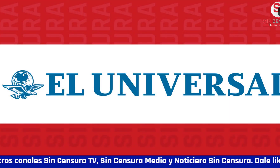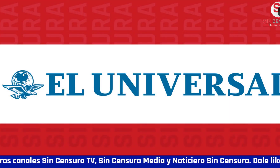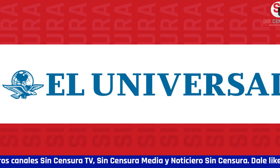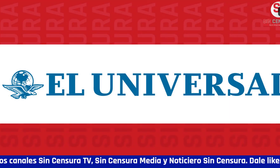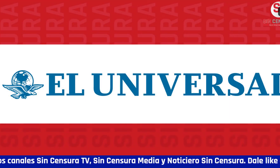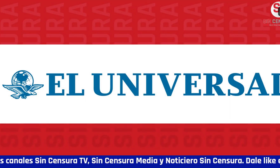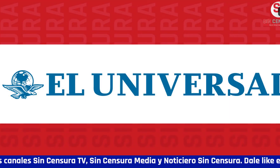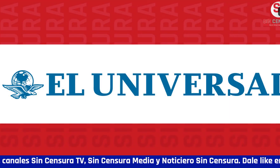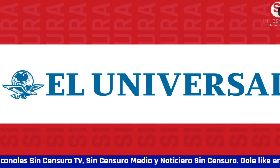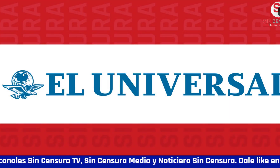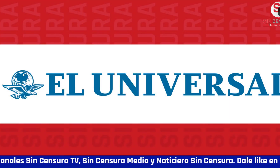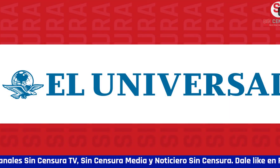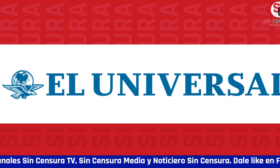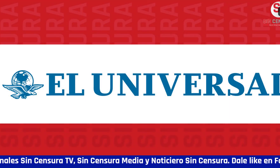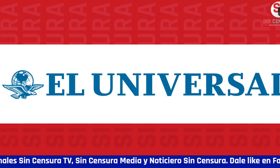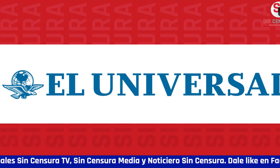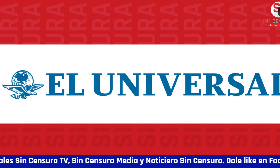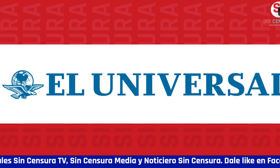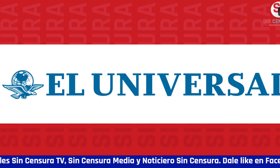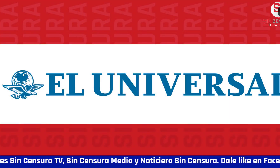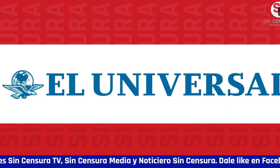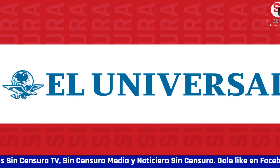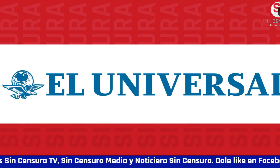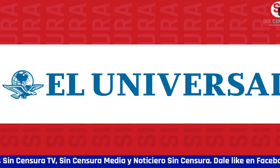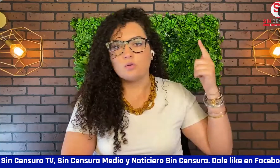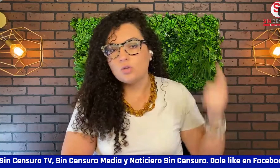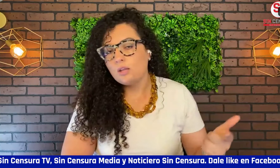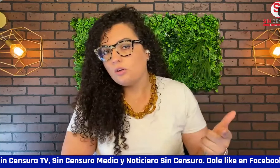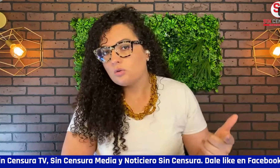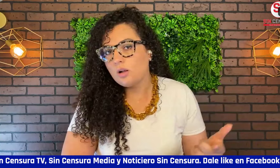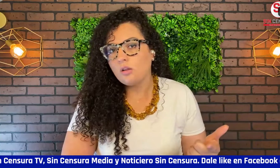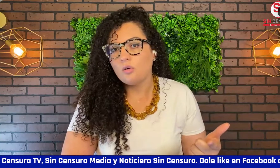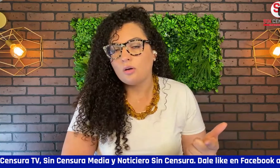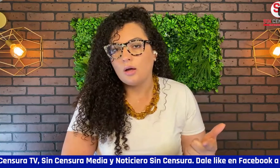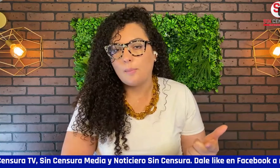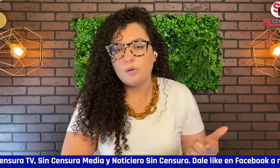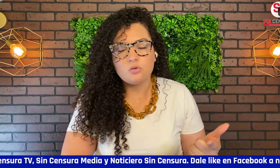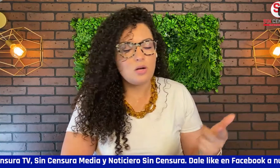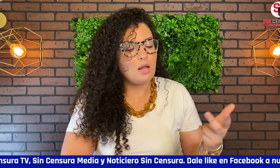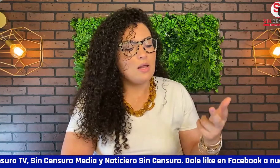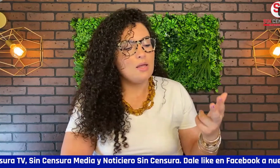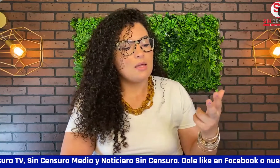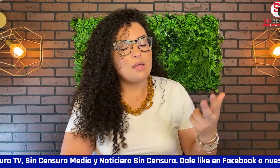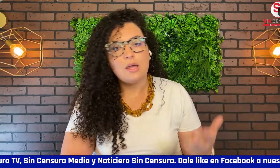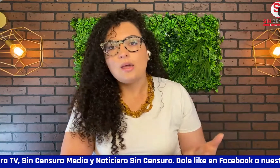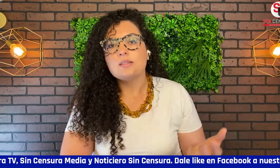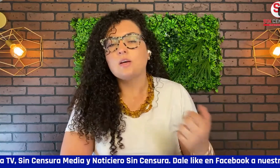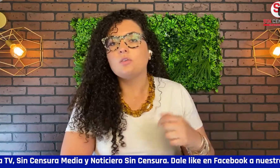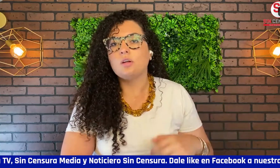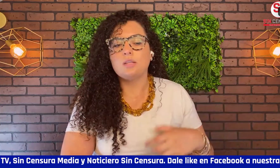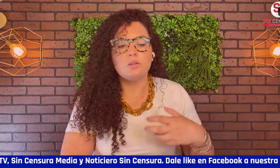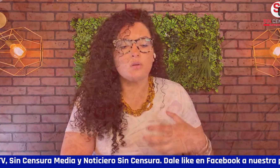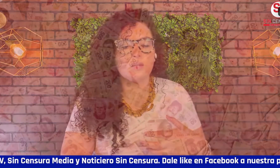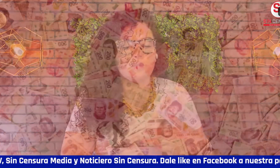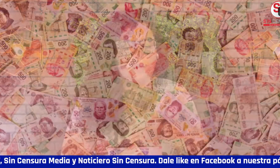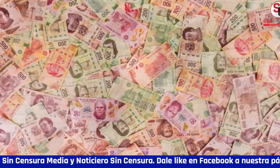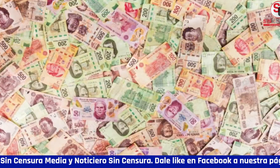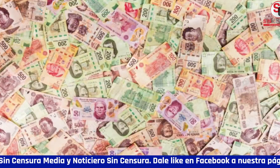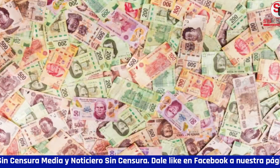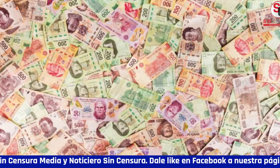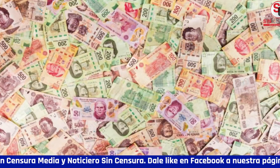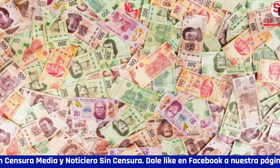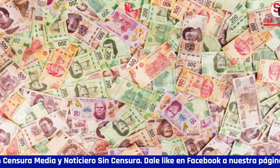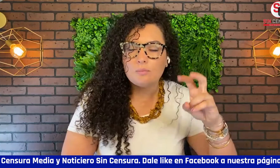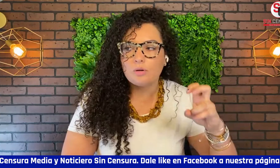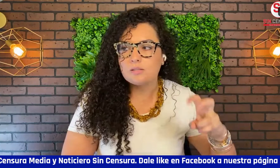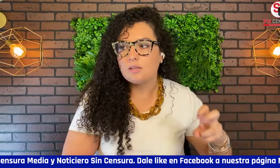han corrido personal, le están reduciendo el sueldo a personal y están contratando gente